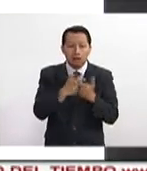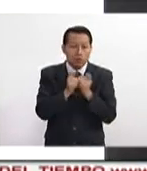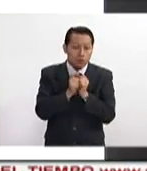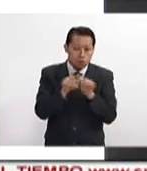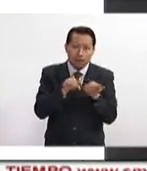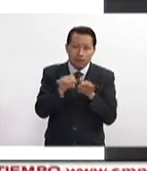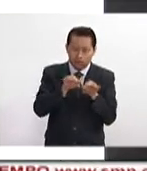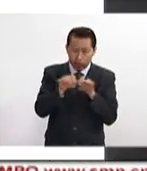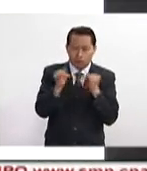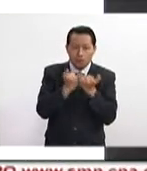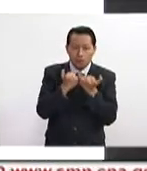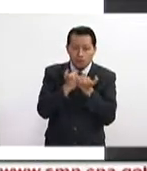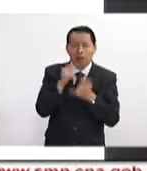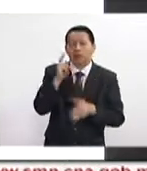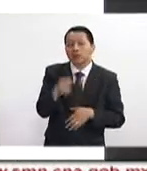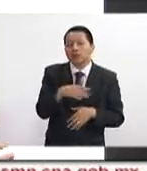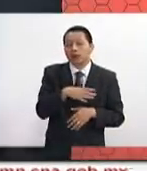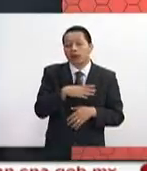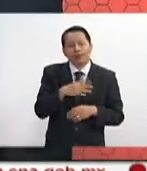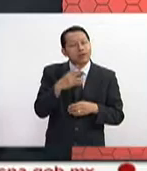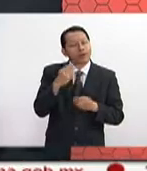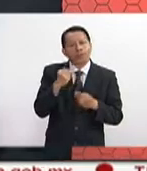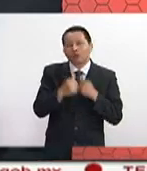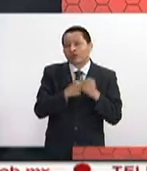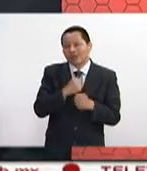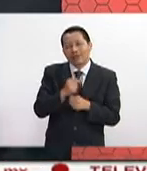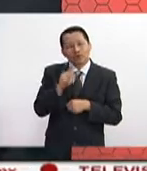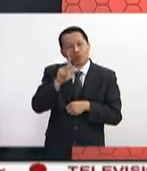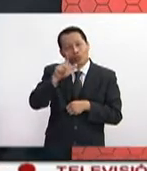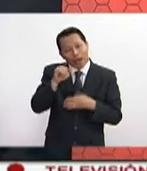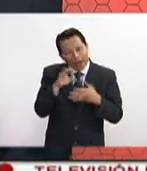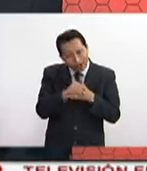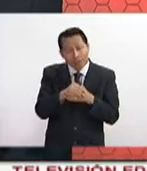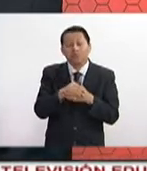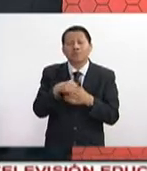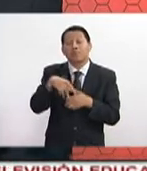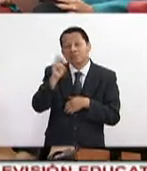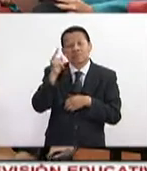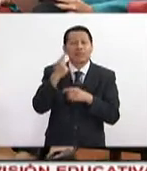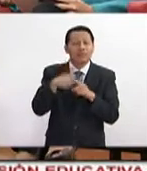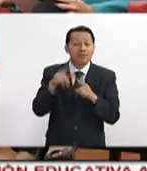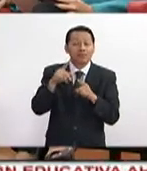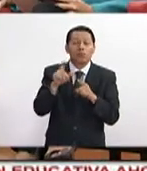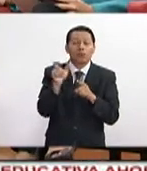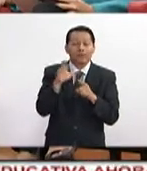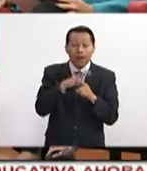los Trabajadores y estuvo de hecho muchos años con Lula. Sin embargo, cuando empezaron todos los casos